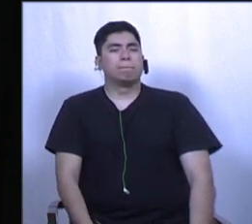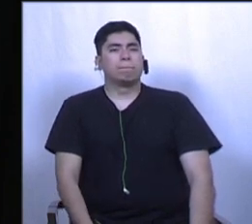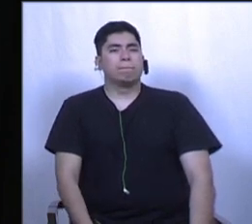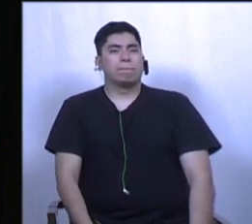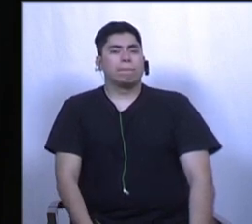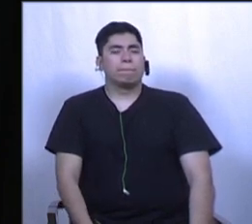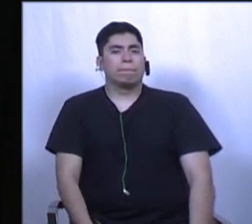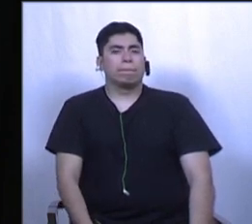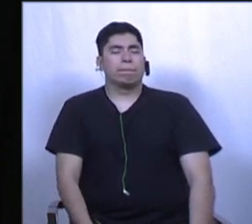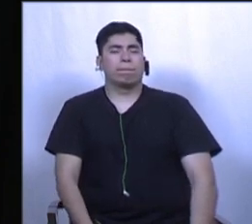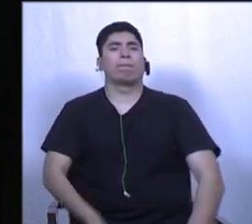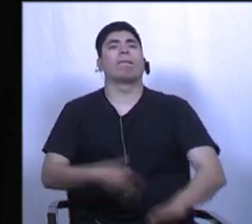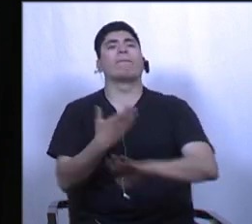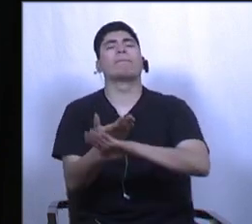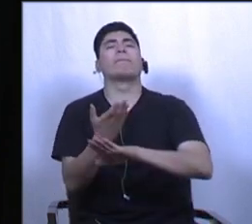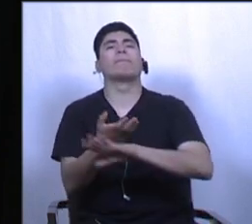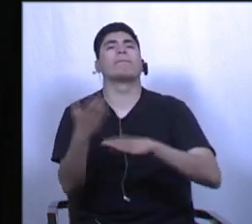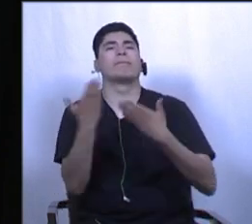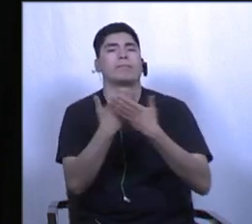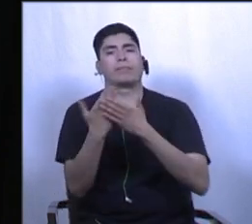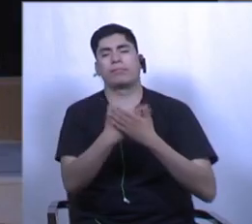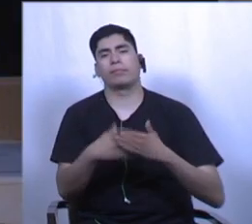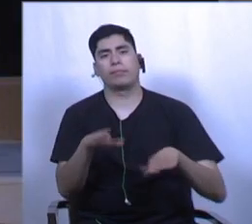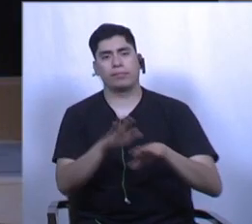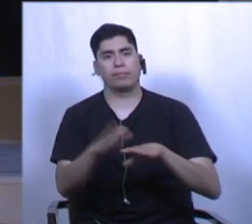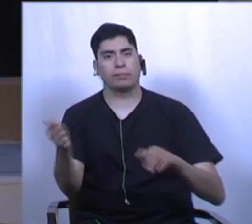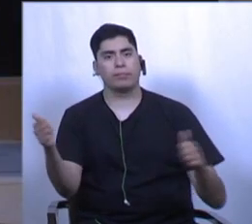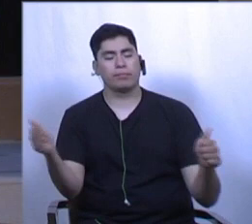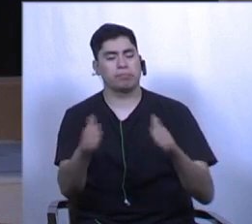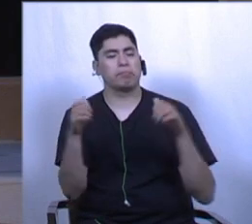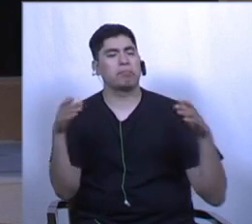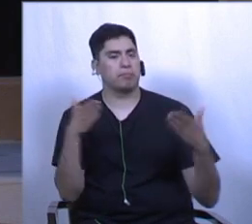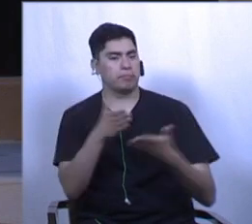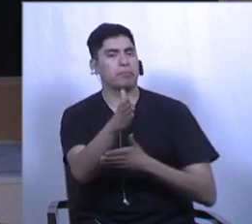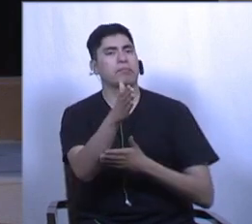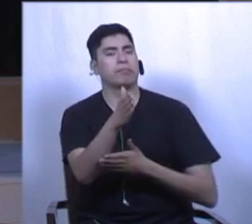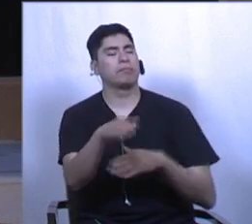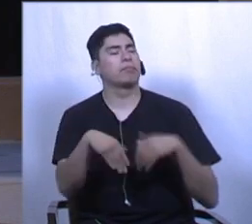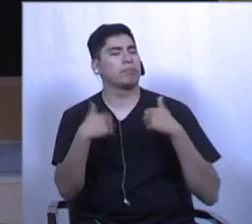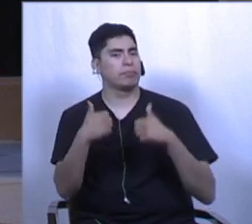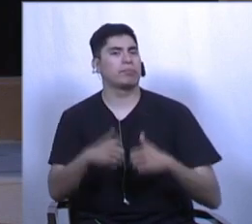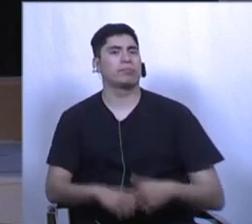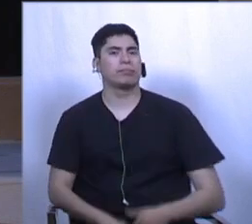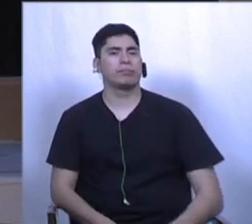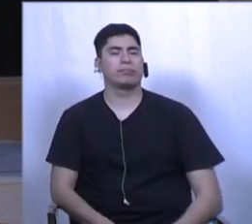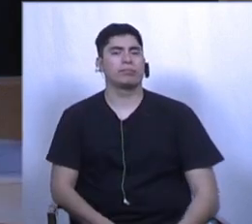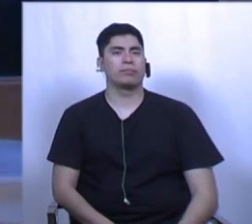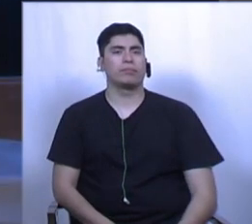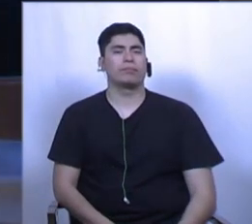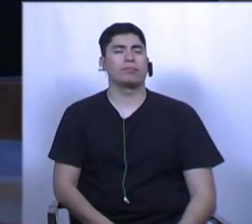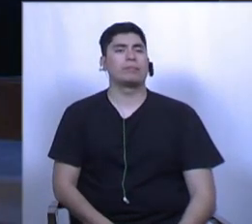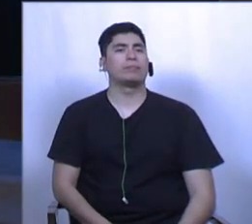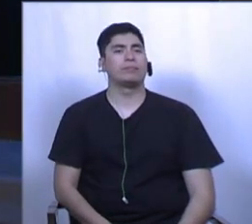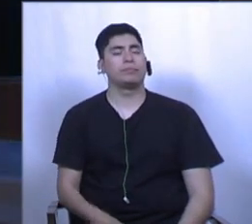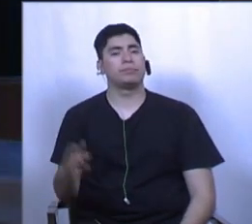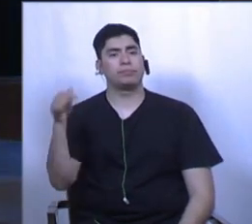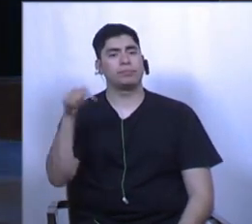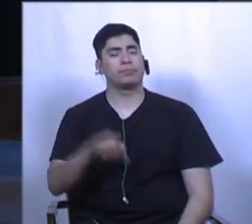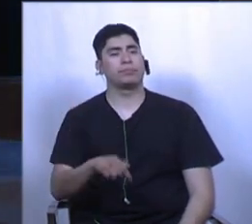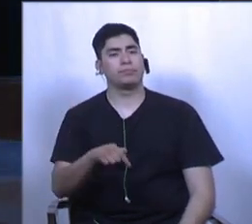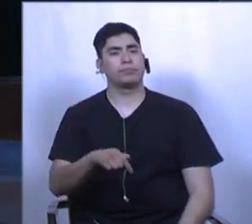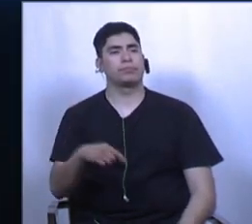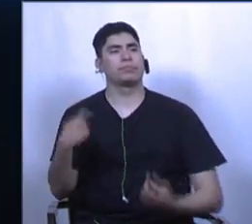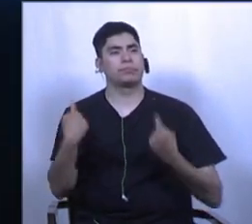el pedirle a sus estudiantes que sigan su pasión y dirigirlos en la dirección correcta. Esto nos llevó